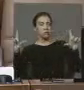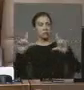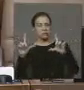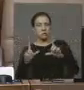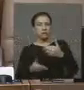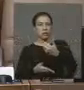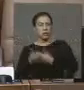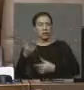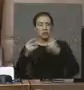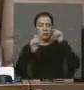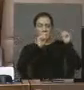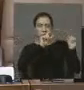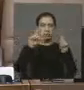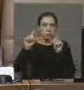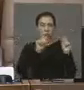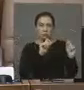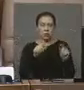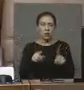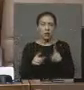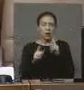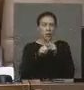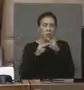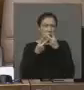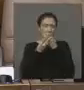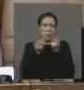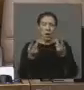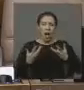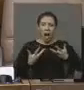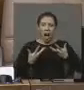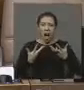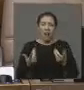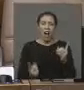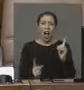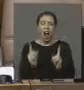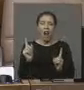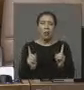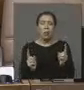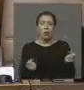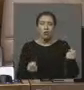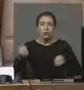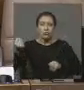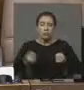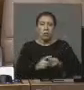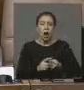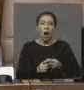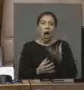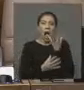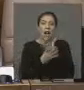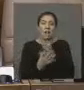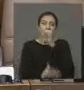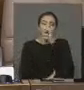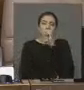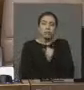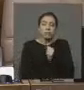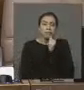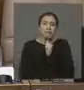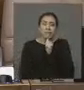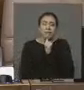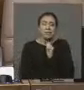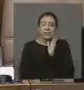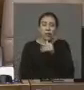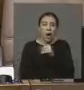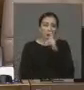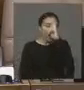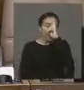comunicación imágenes que nos muestran la agresividad de algunos conductores que pierden la paciencia, la tolerancia y muchas veces